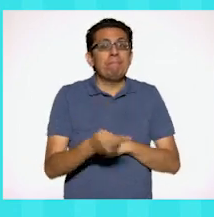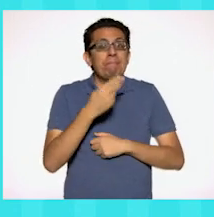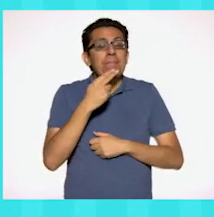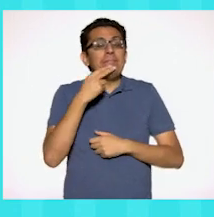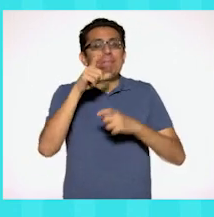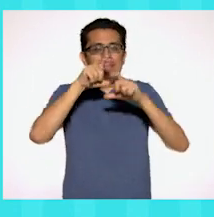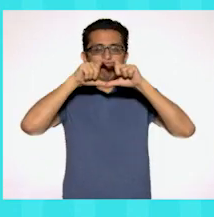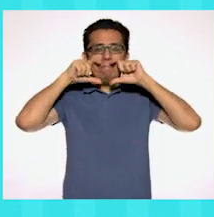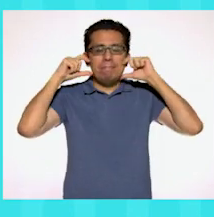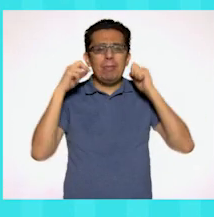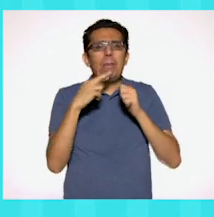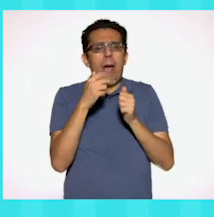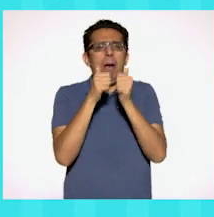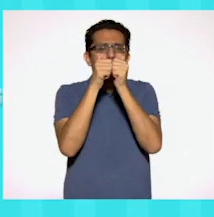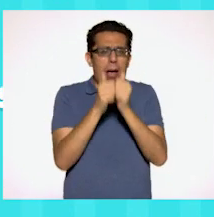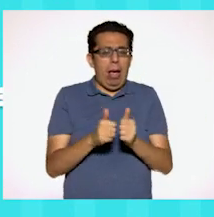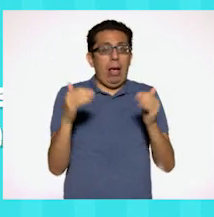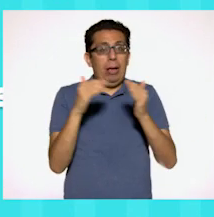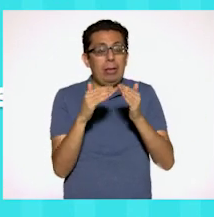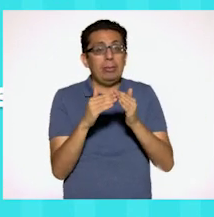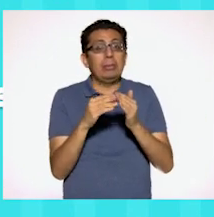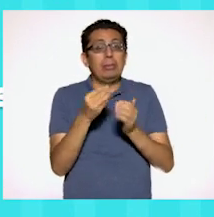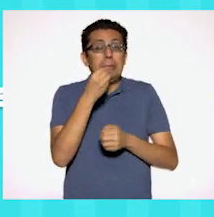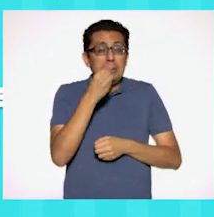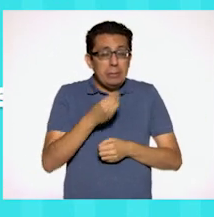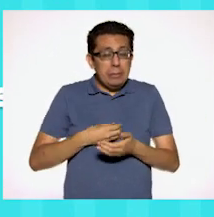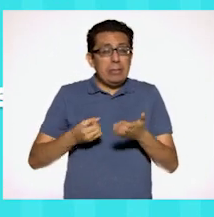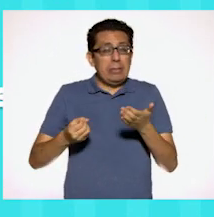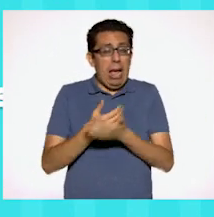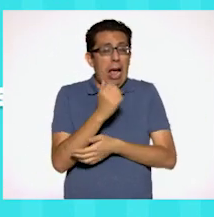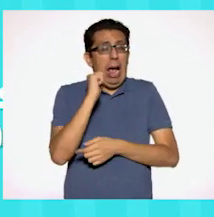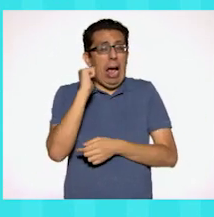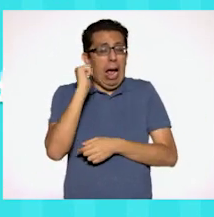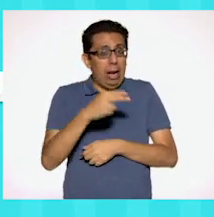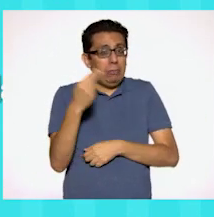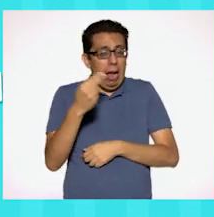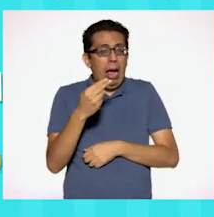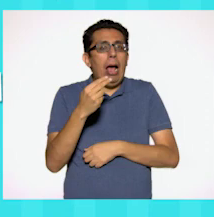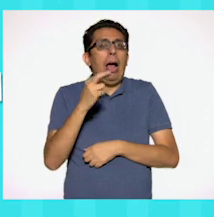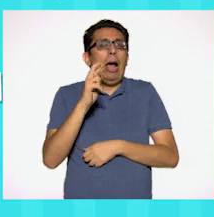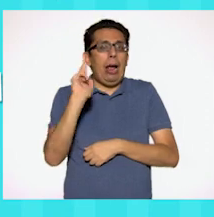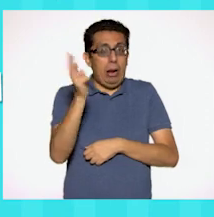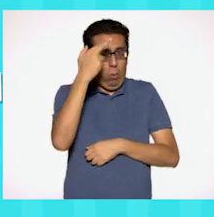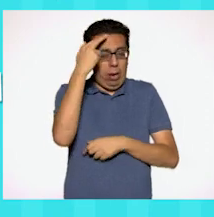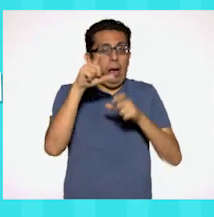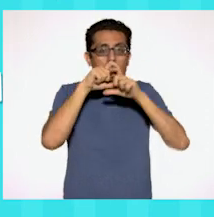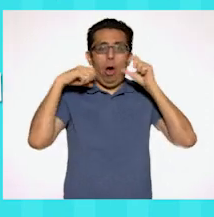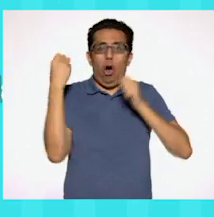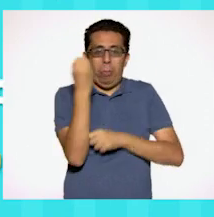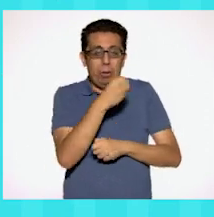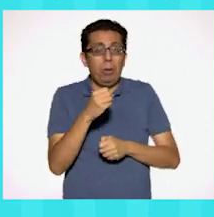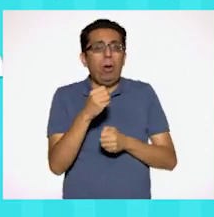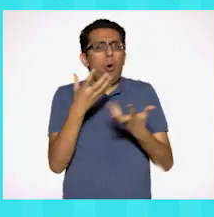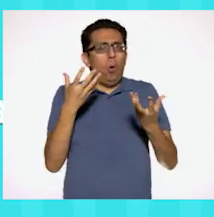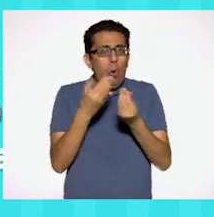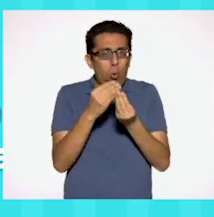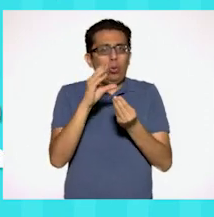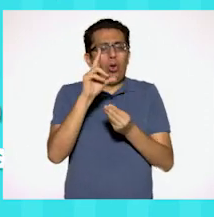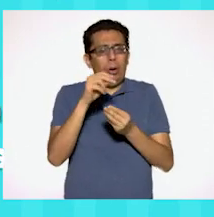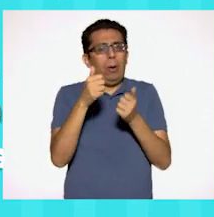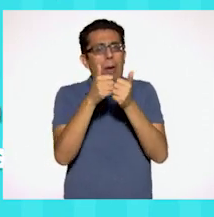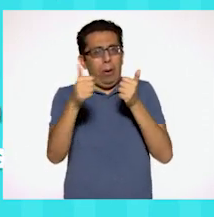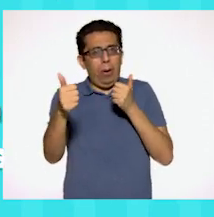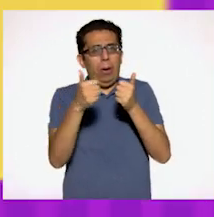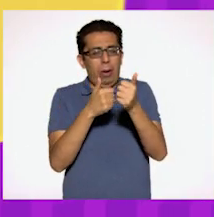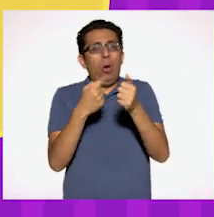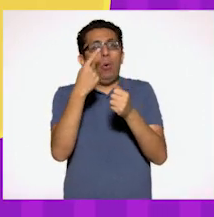Utiliza cubrebocas. No salgas de casa. Si tienes que hacerlo, recuerda que es obligatorio utilizarlo. Mantén una distancia mínima de